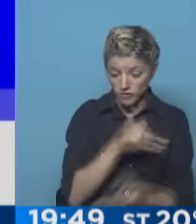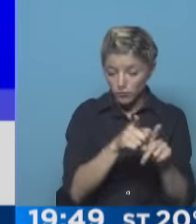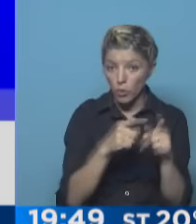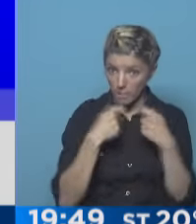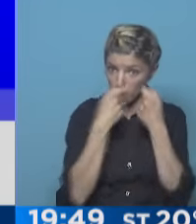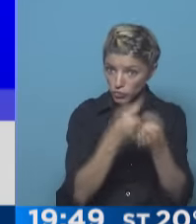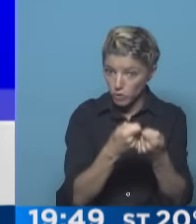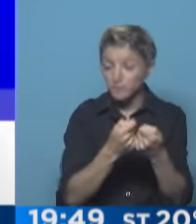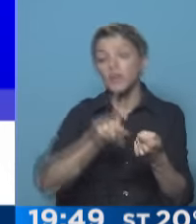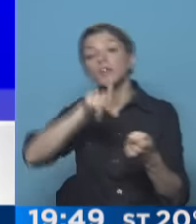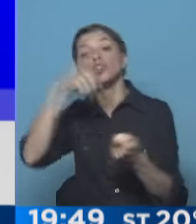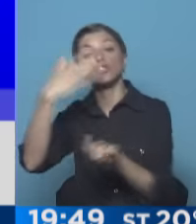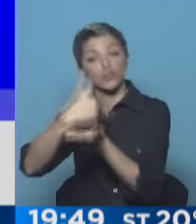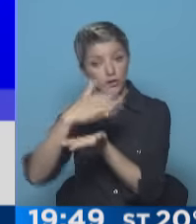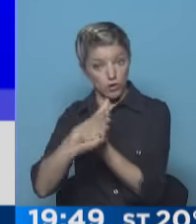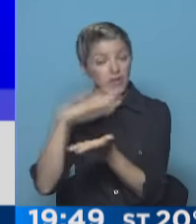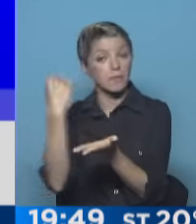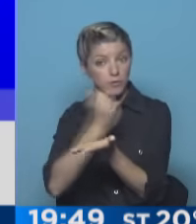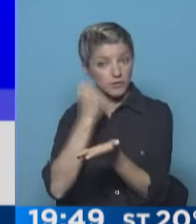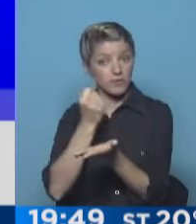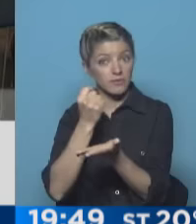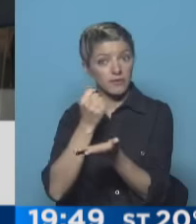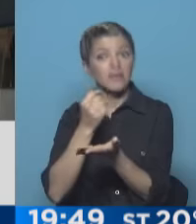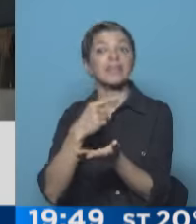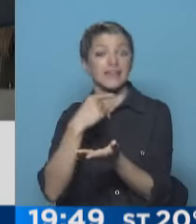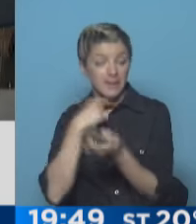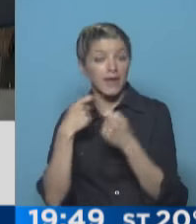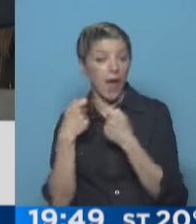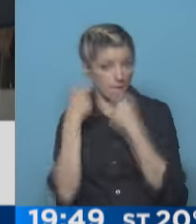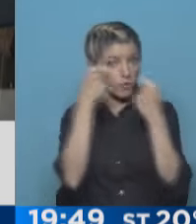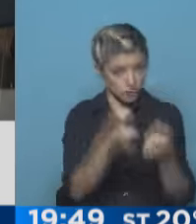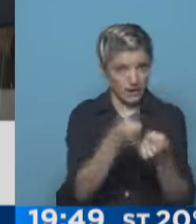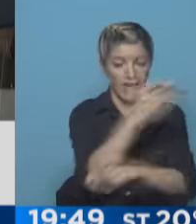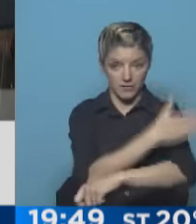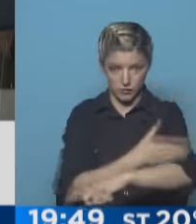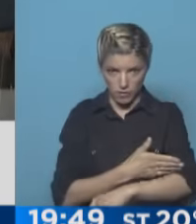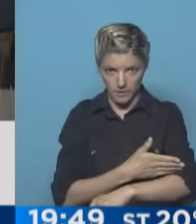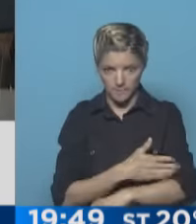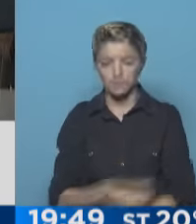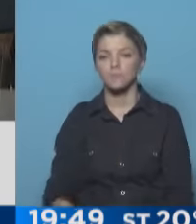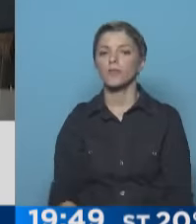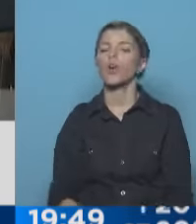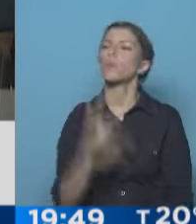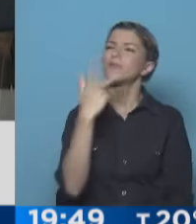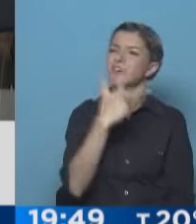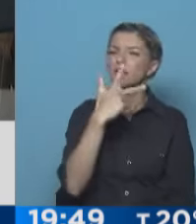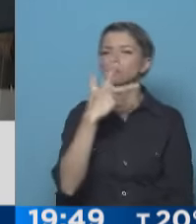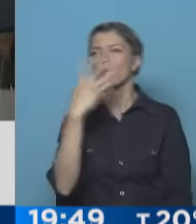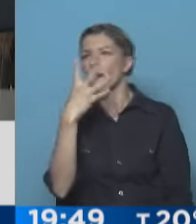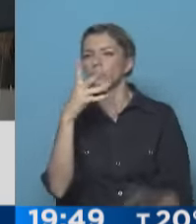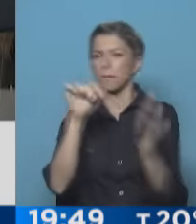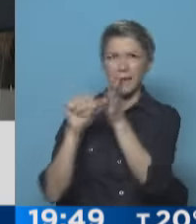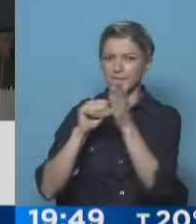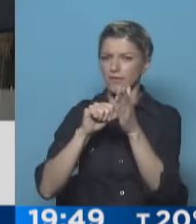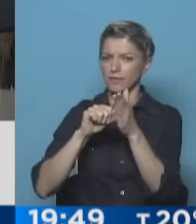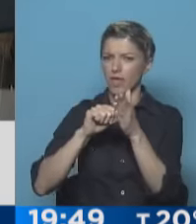importante también que está dispuesto a votar acioli Cómo ha sucedido en tres cuatro países desde la región en